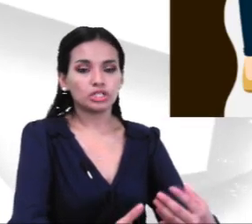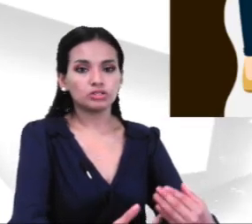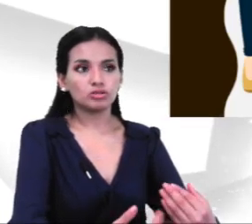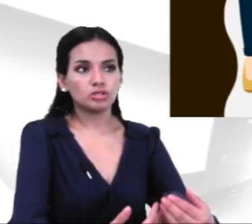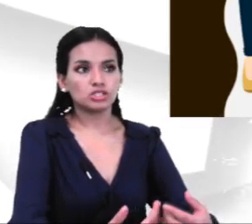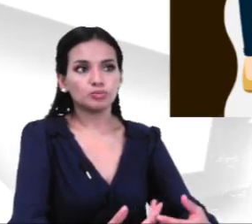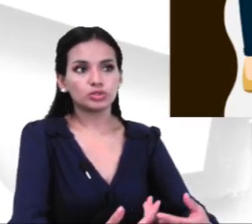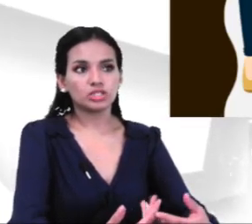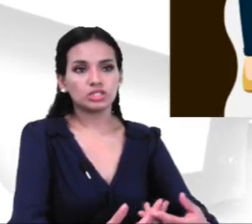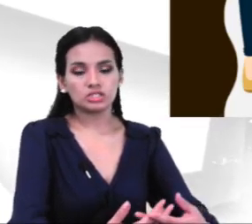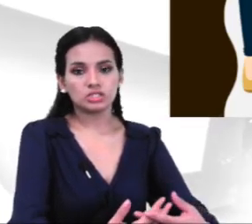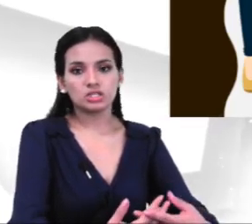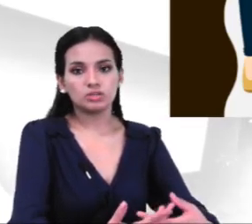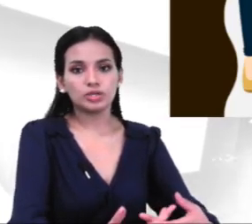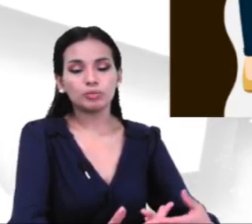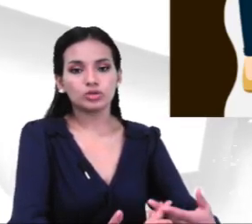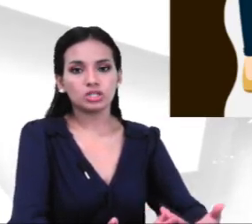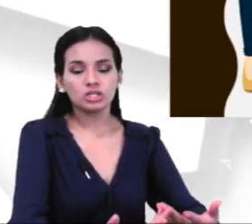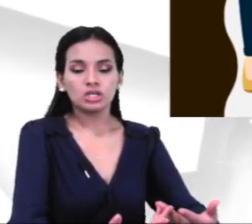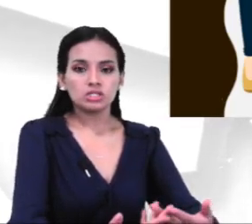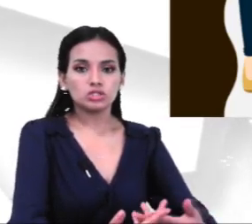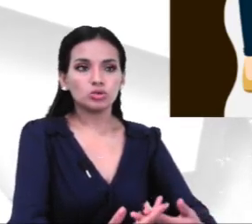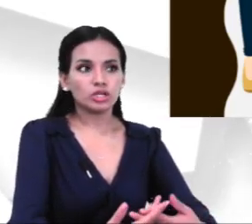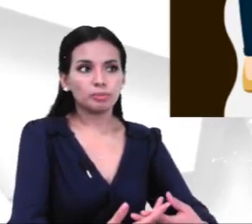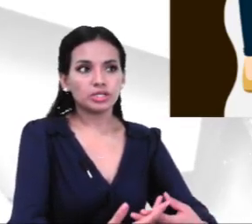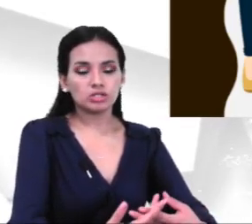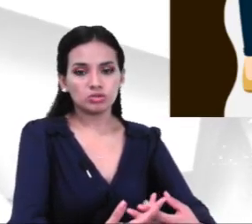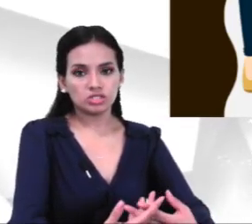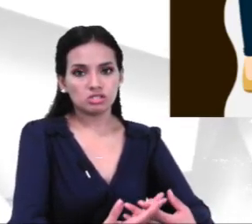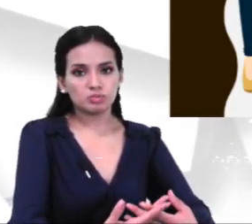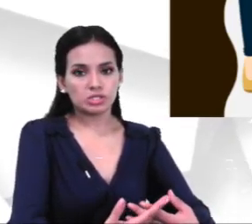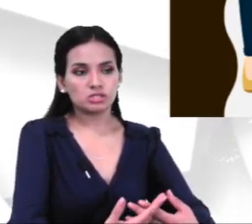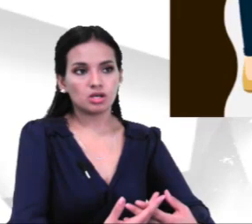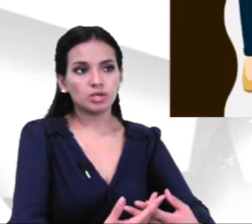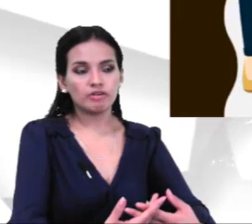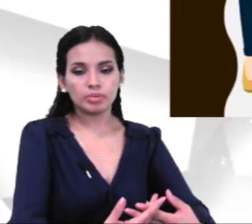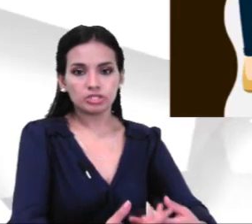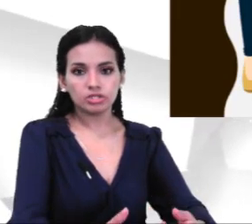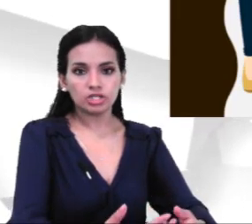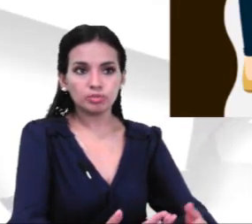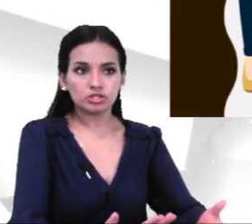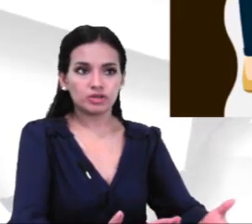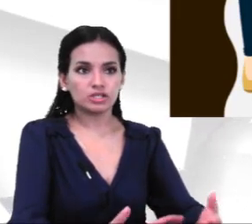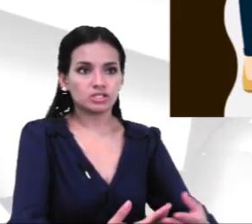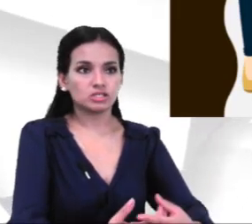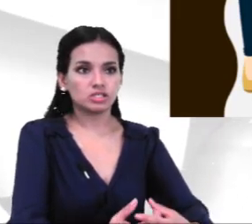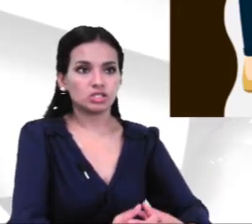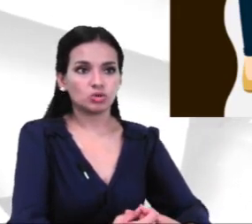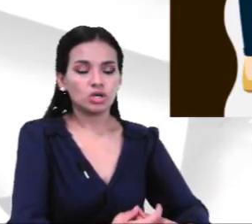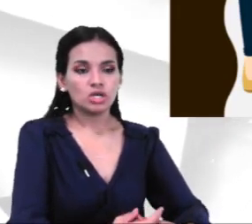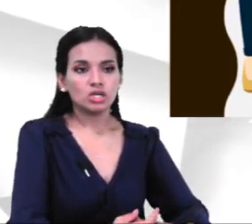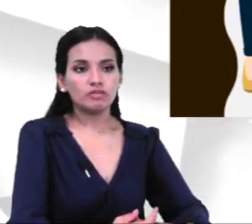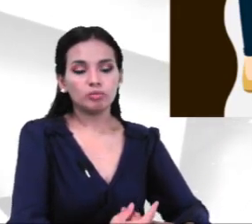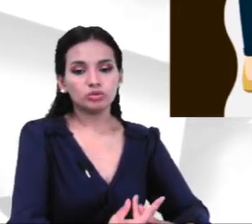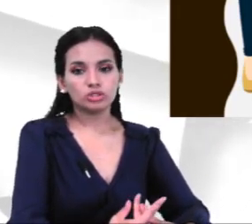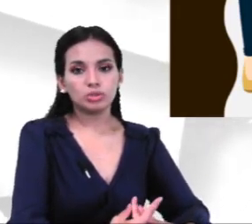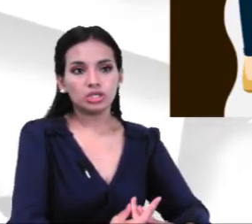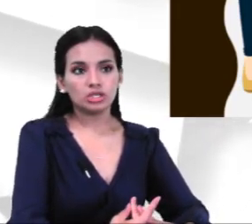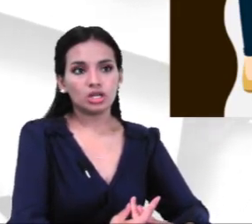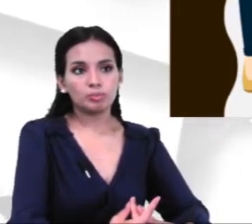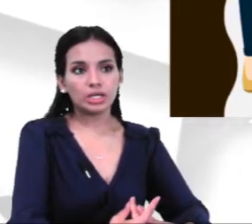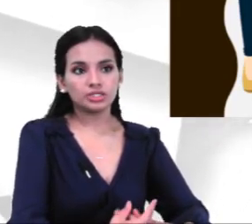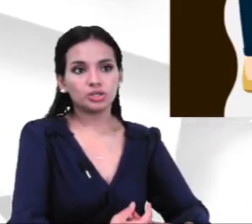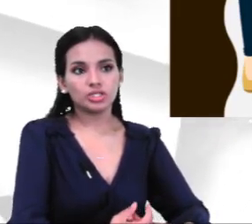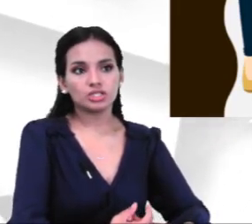entonces por lo tanto es importante que ésta esté limpia porque si no qué pasa con estas especies a media pasando el tiempo se van extinguiendo y vemos